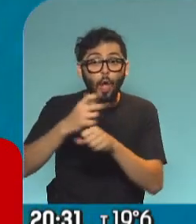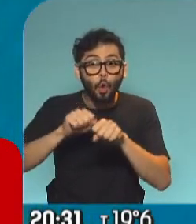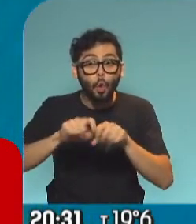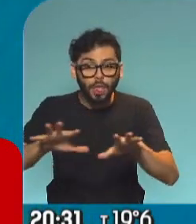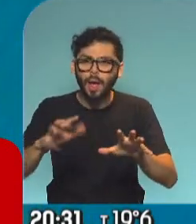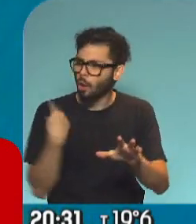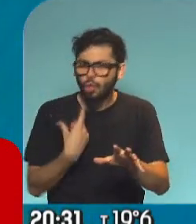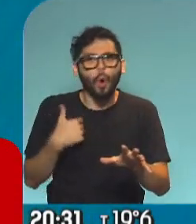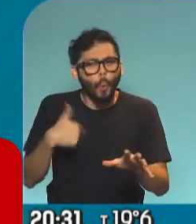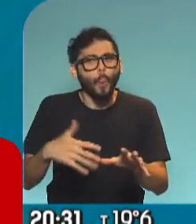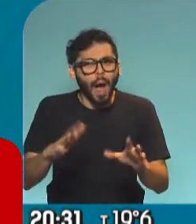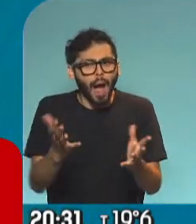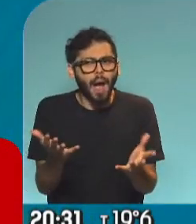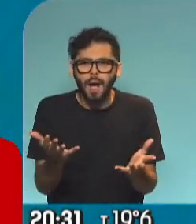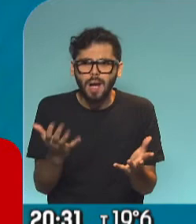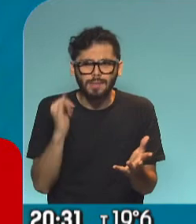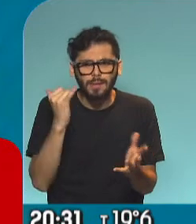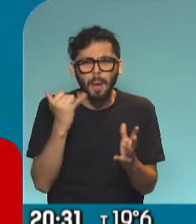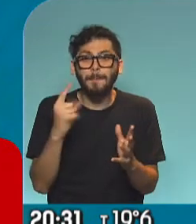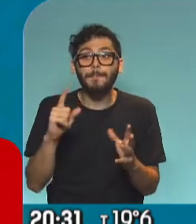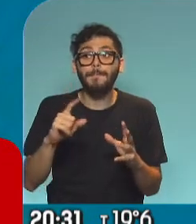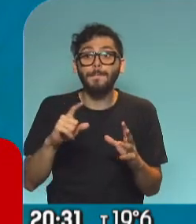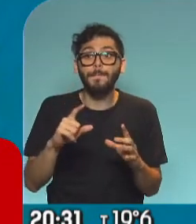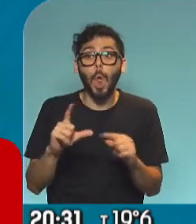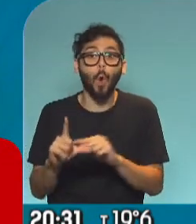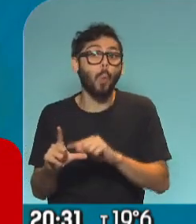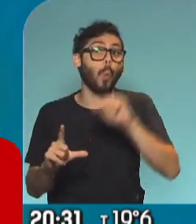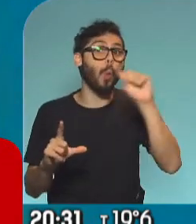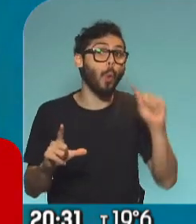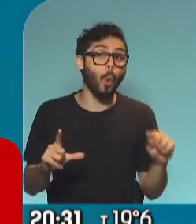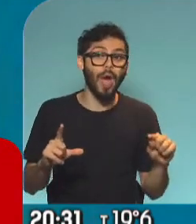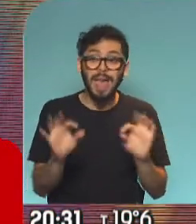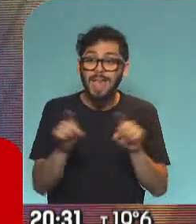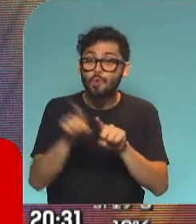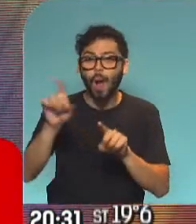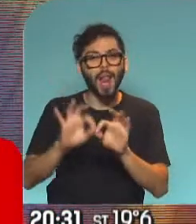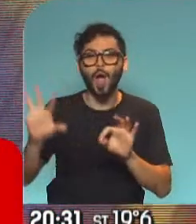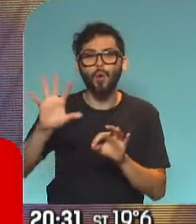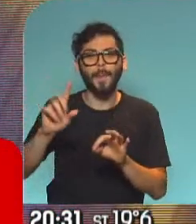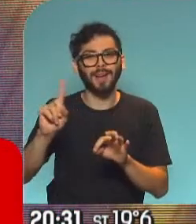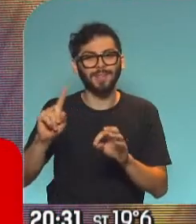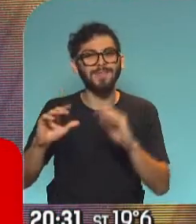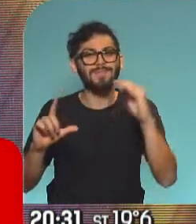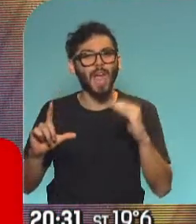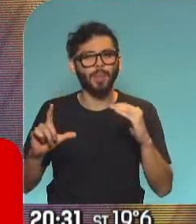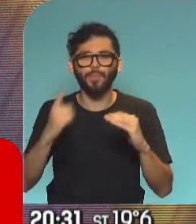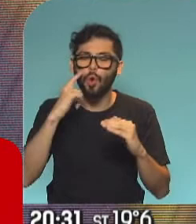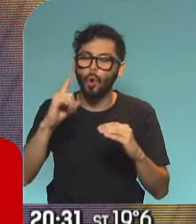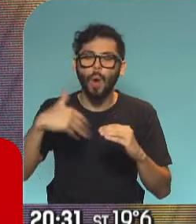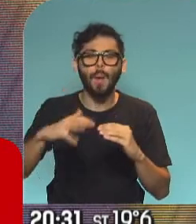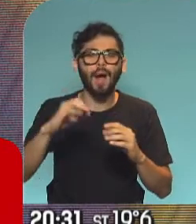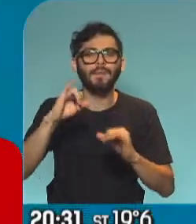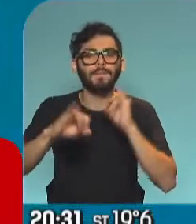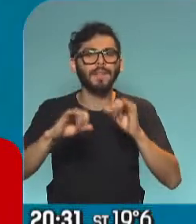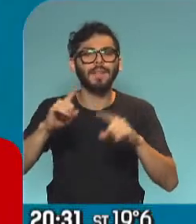pero de menor magnitud que lo que ha tenido Europa si tenemos suerte. Y atención porque en un rato estaremos hablando de las fiestas,